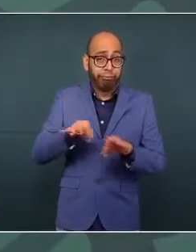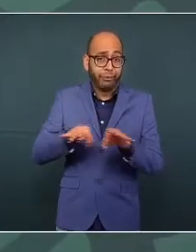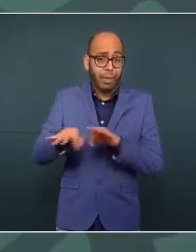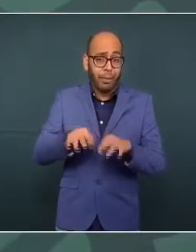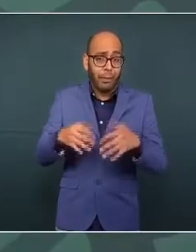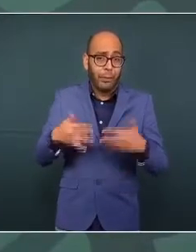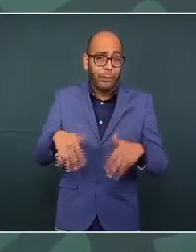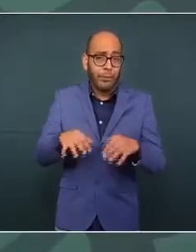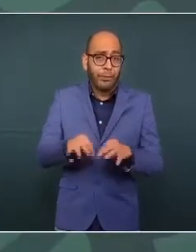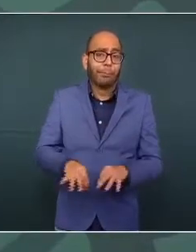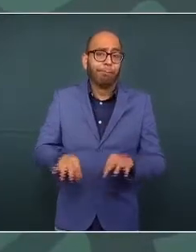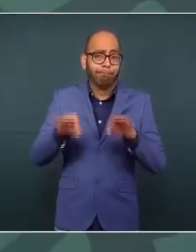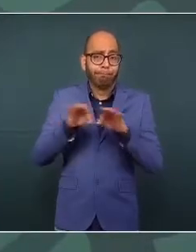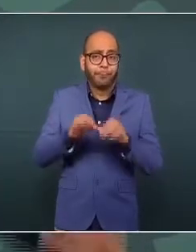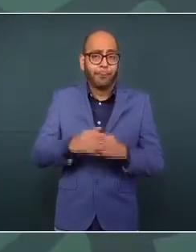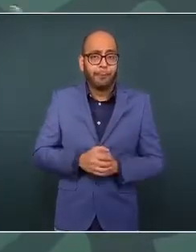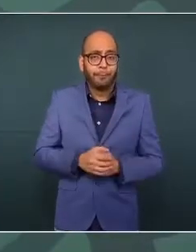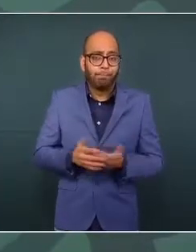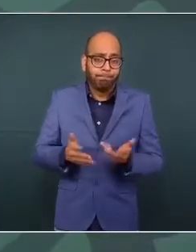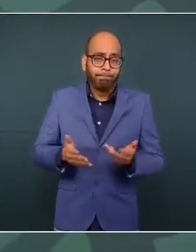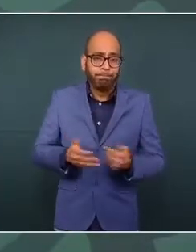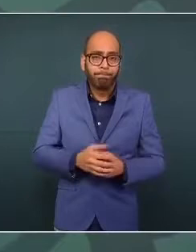destacadísimo. En fin,